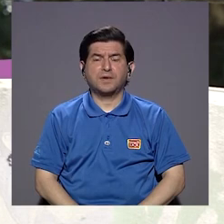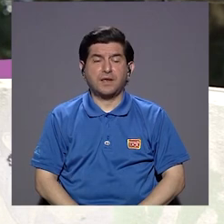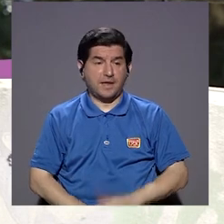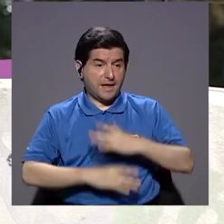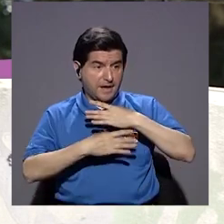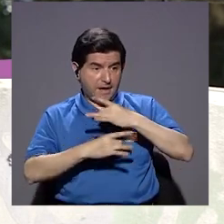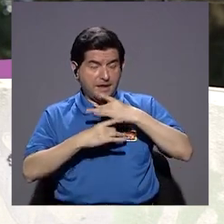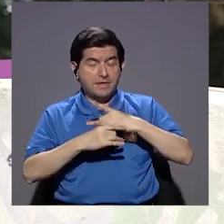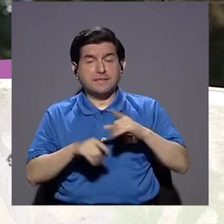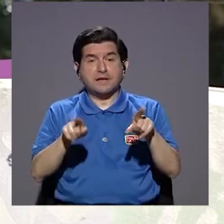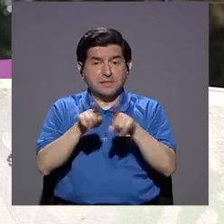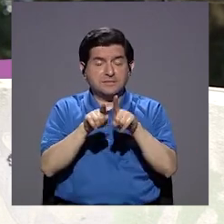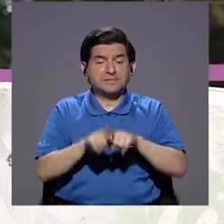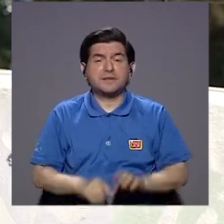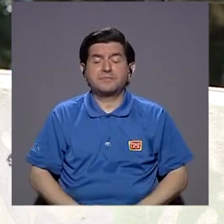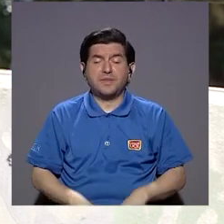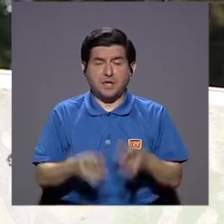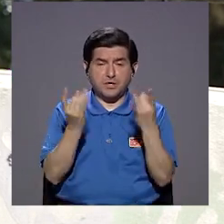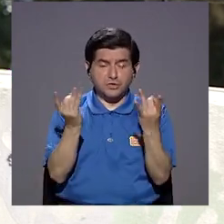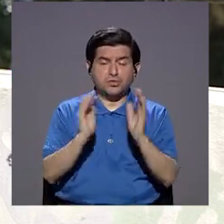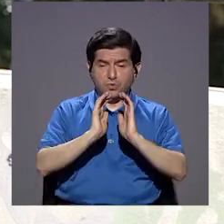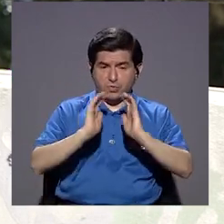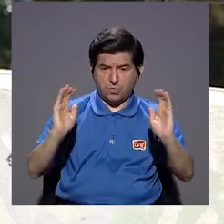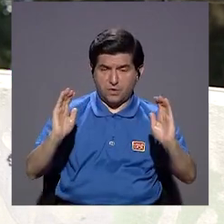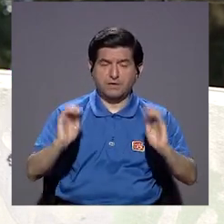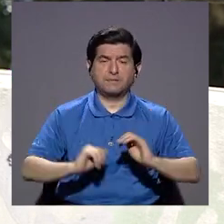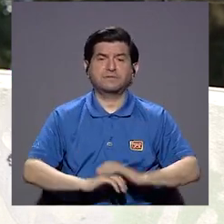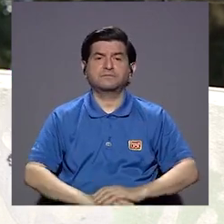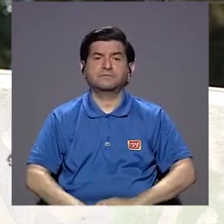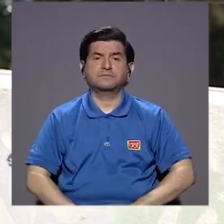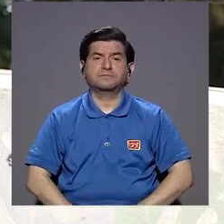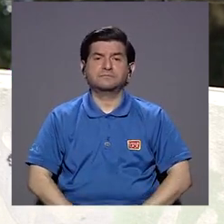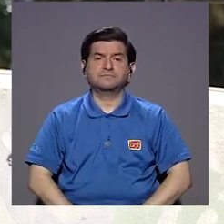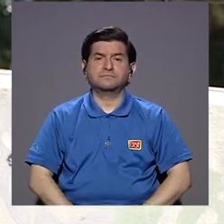Hay como un boom también de yoga para niños.